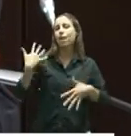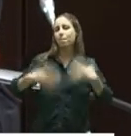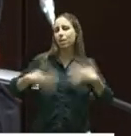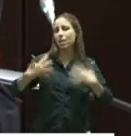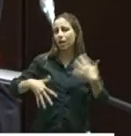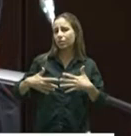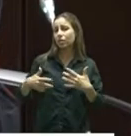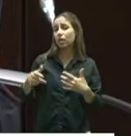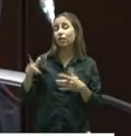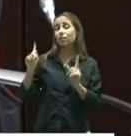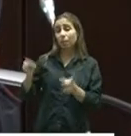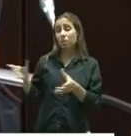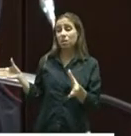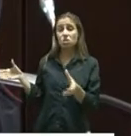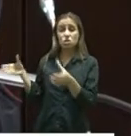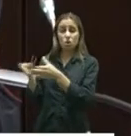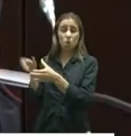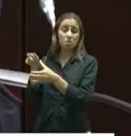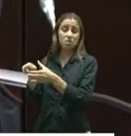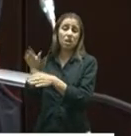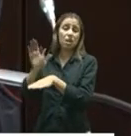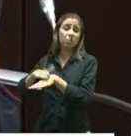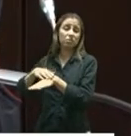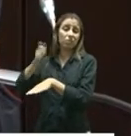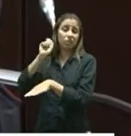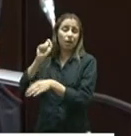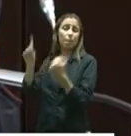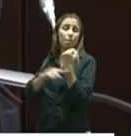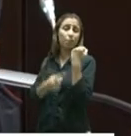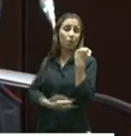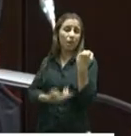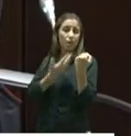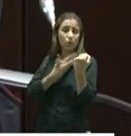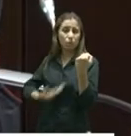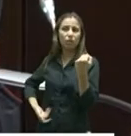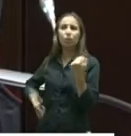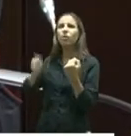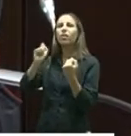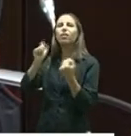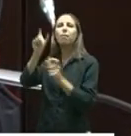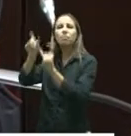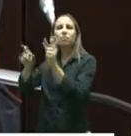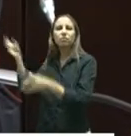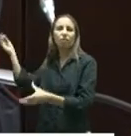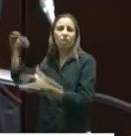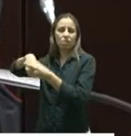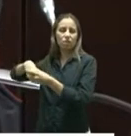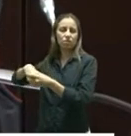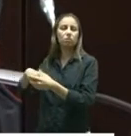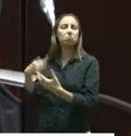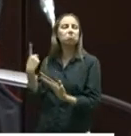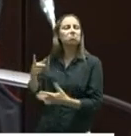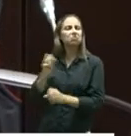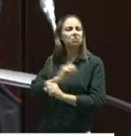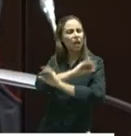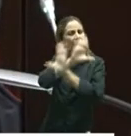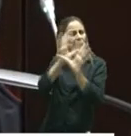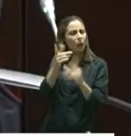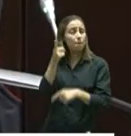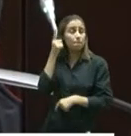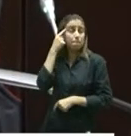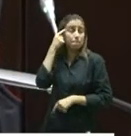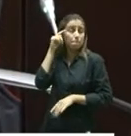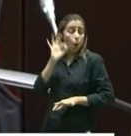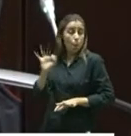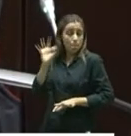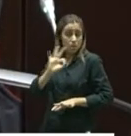a disposición del ejecutivo de cómo se va a conformar entonces presidenta está claro de que no hay solución para el sistema Público de Salud si no